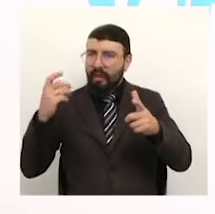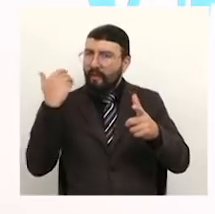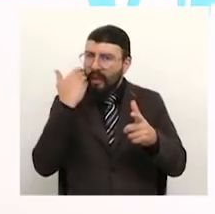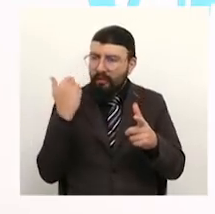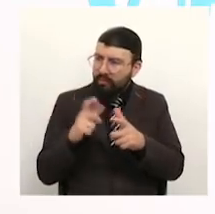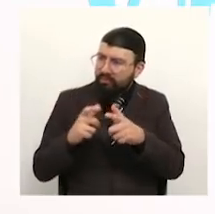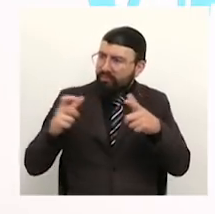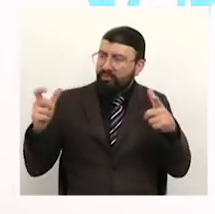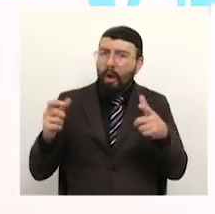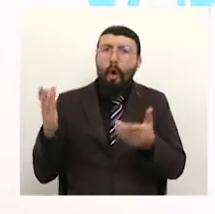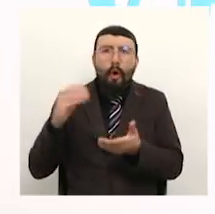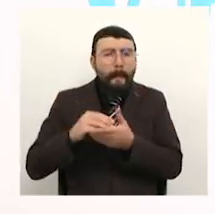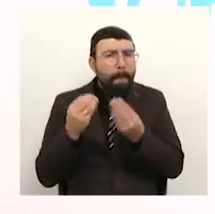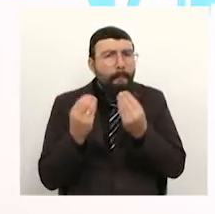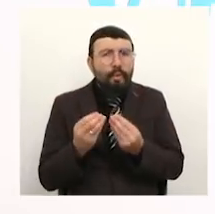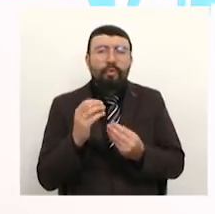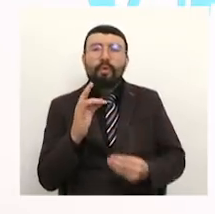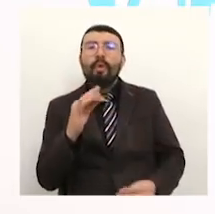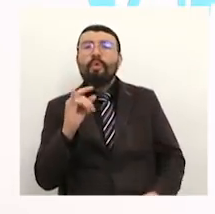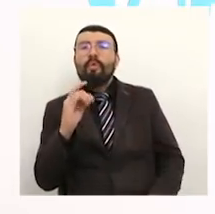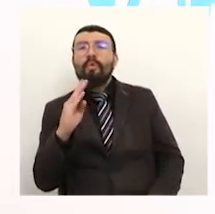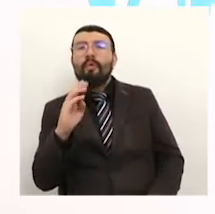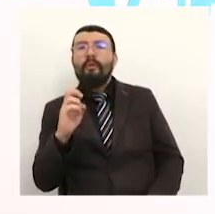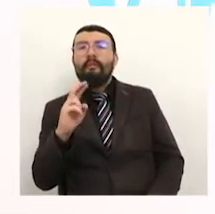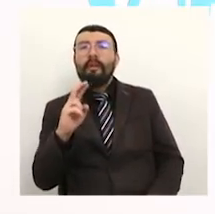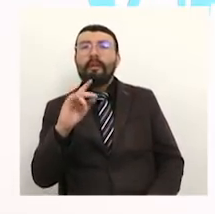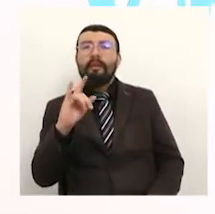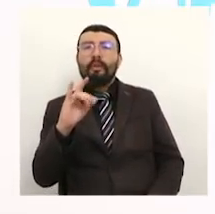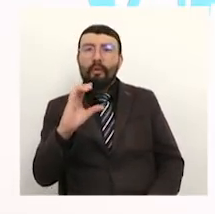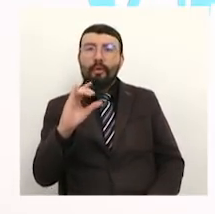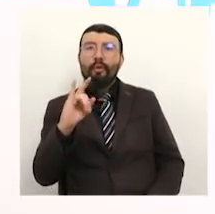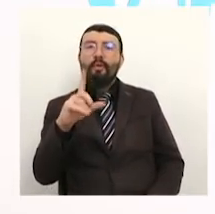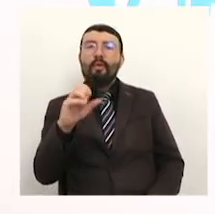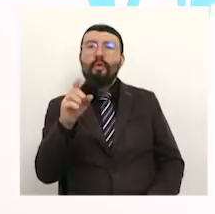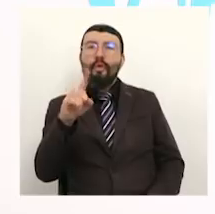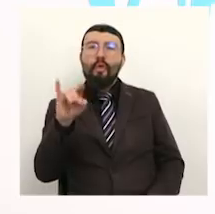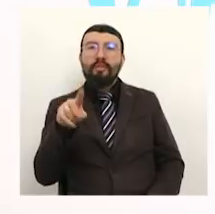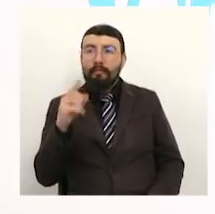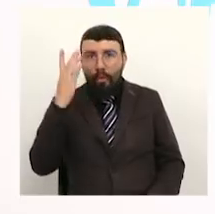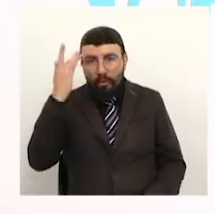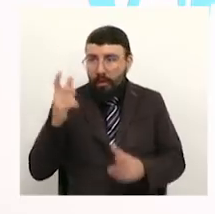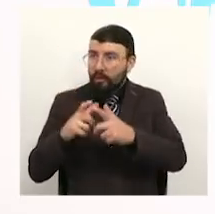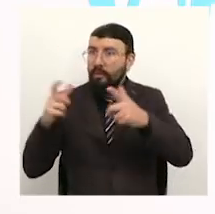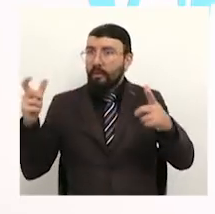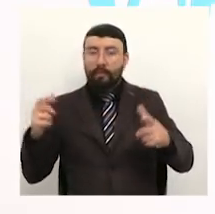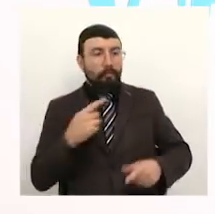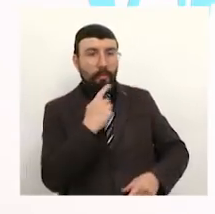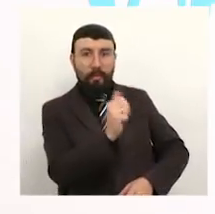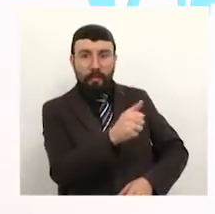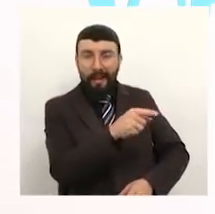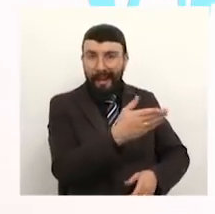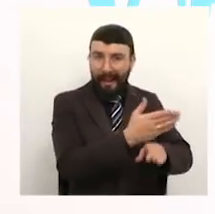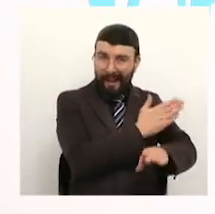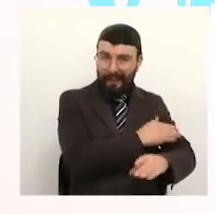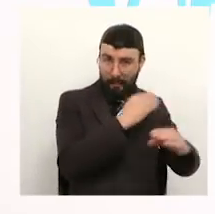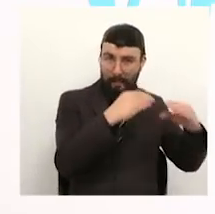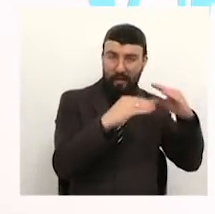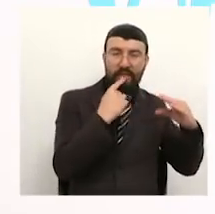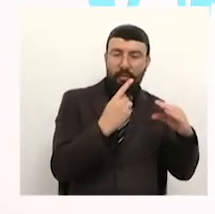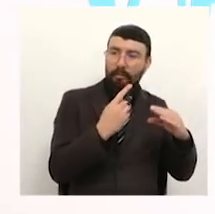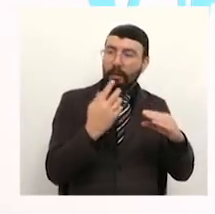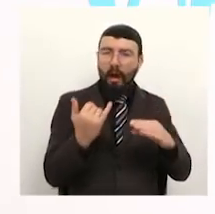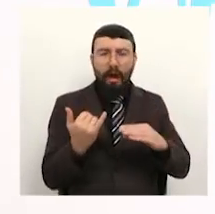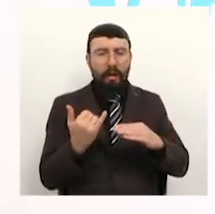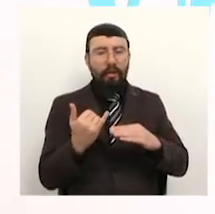y la otra es que en la nota que decía nuestra productora línea decía que a tuberculosis en las